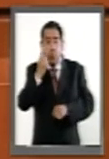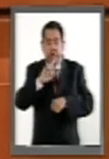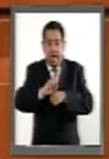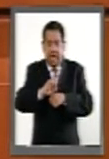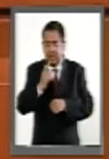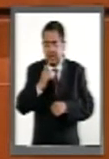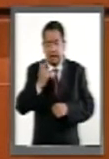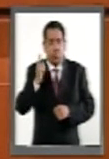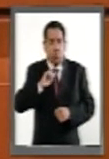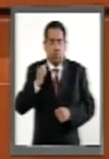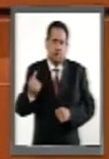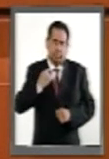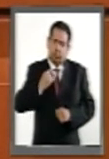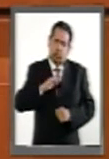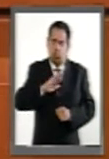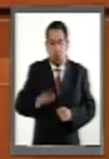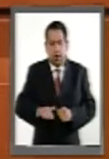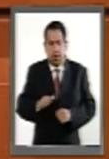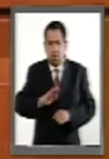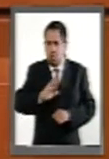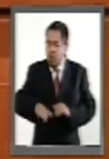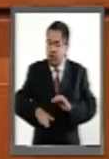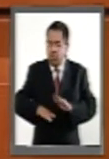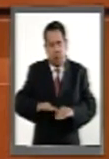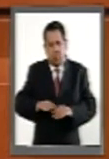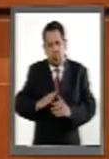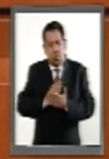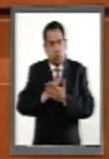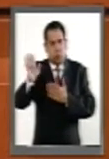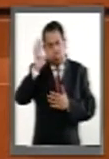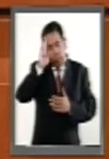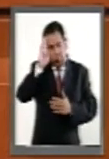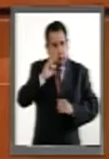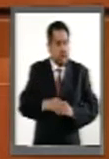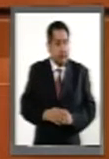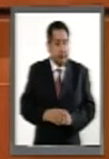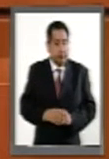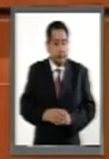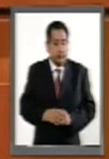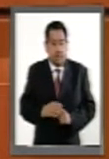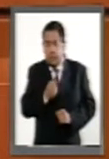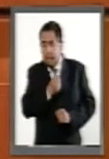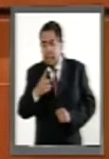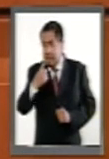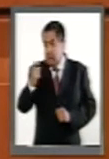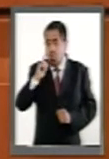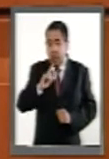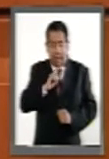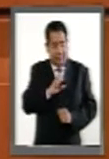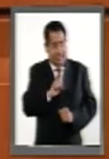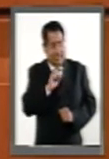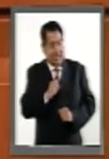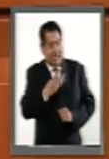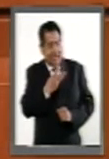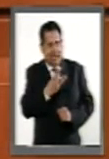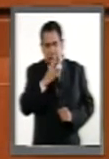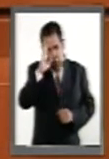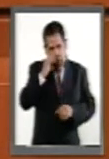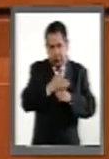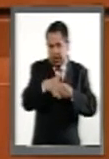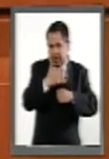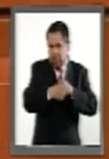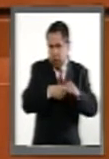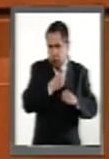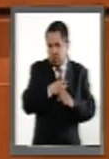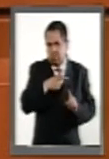en contextos de violencia extrema. 63 de cada 100 mujeres de 15 años y más